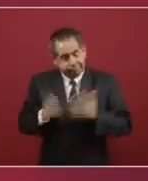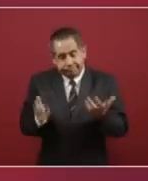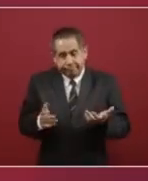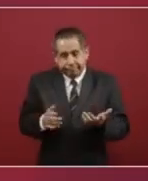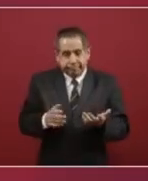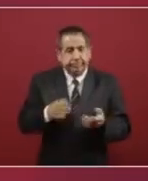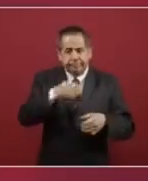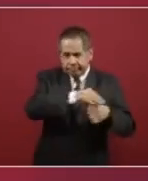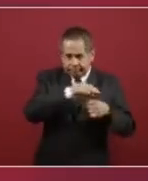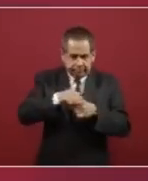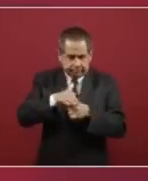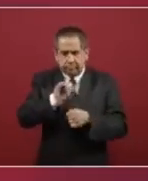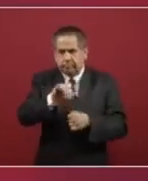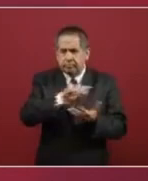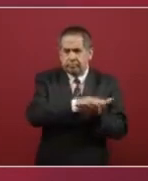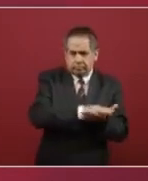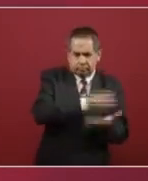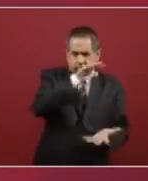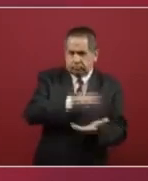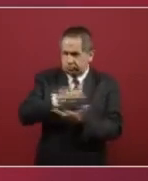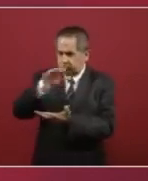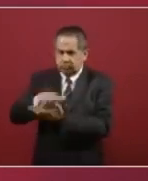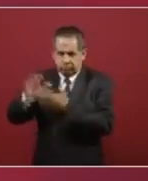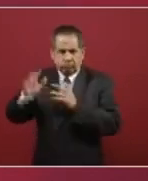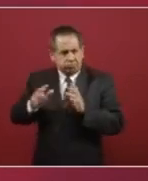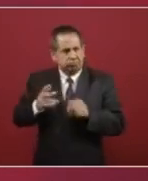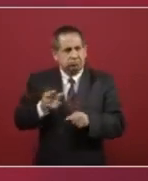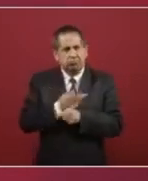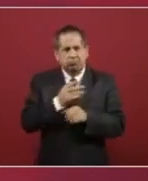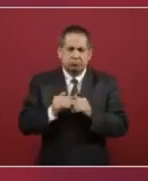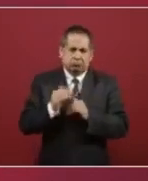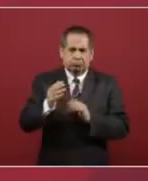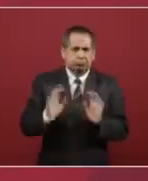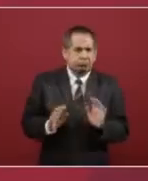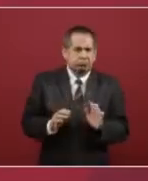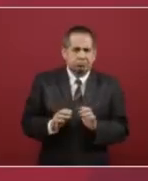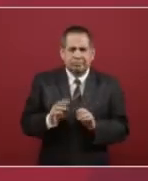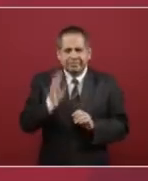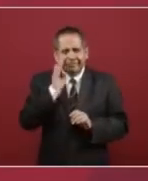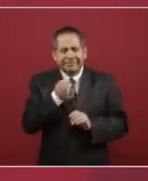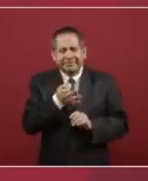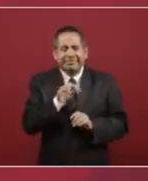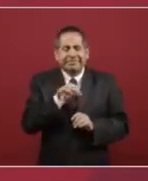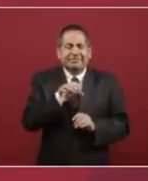O sea, todos estuvieron a dos